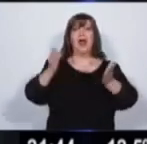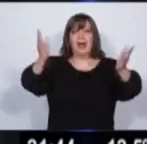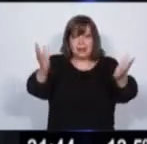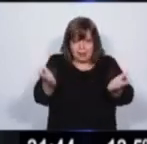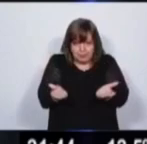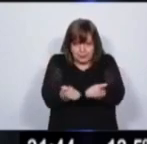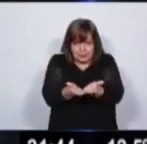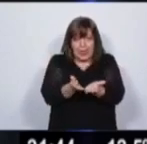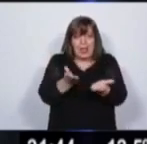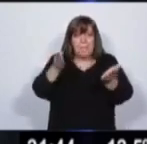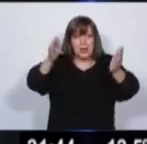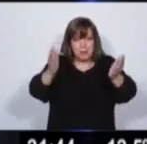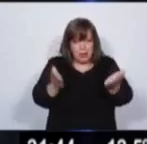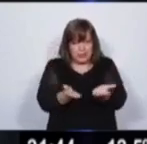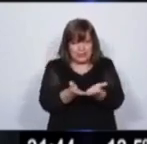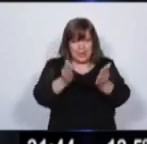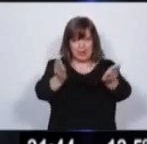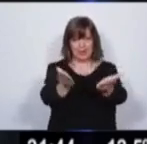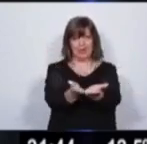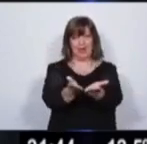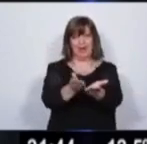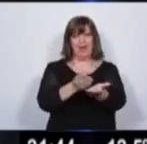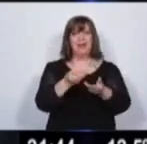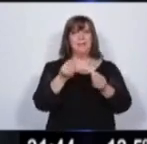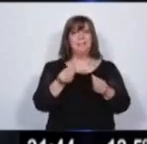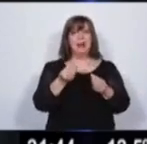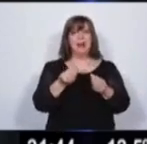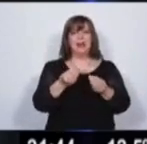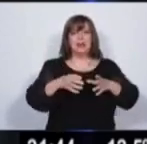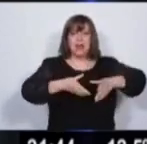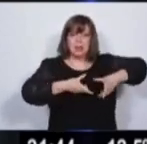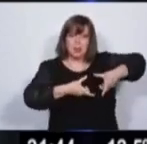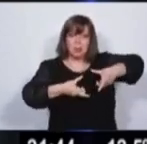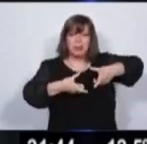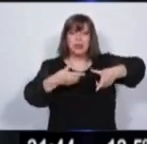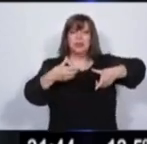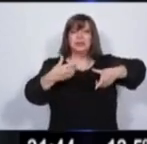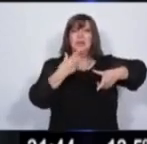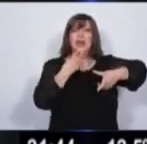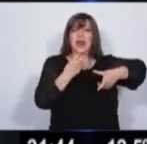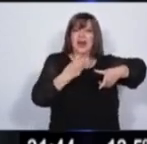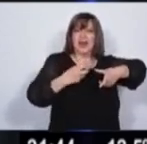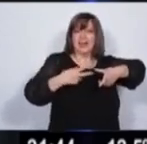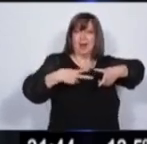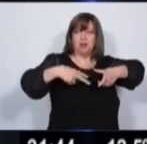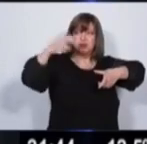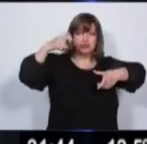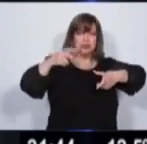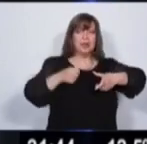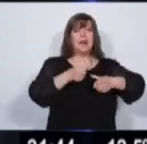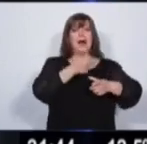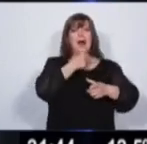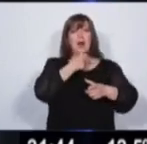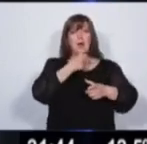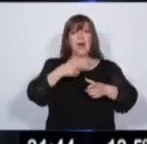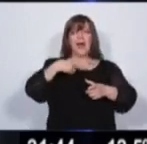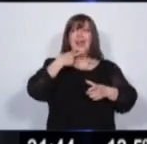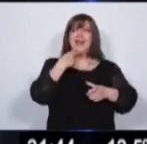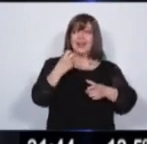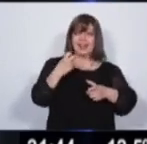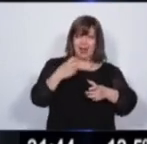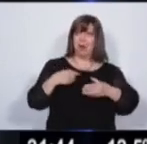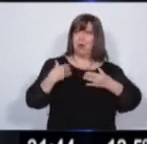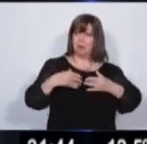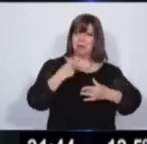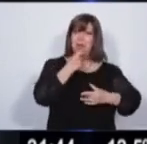y con la impermeabilización lo que logramos es poner microturbinas para generar energía con energía y con agua podemos crecer en